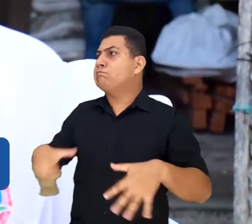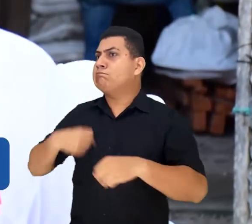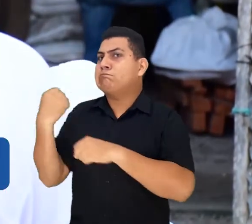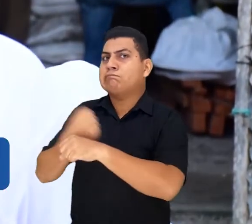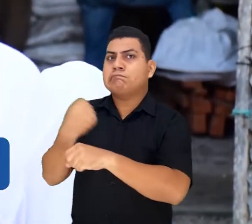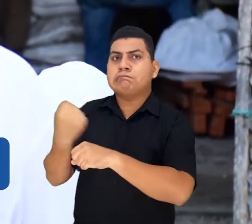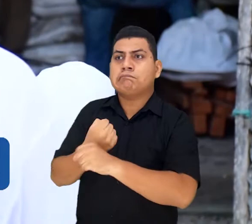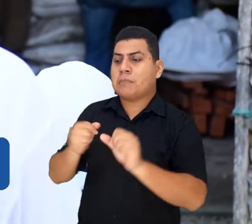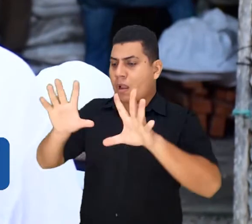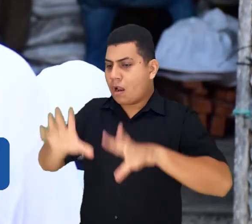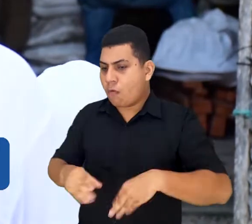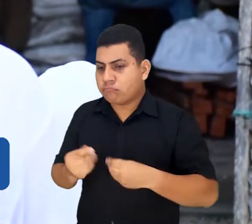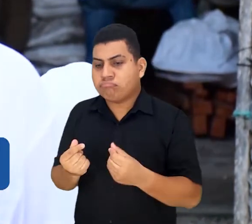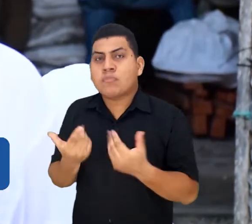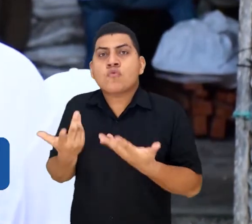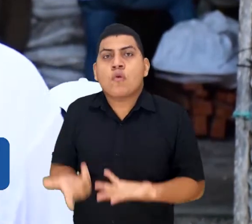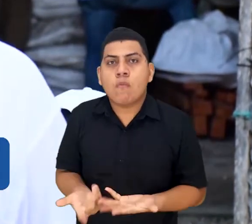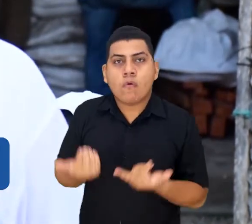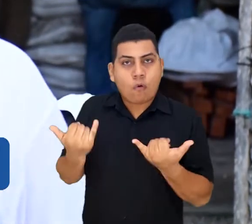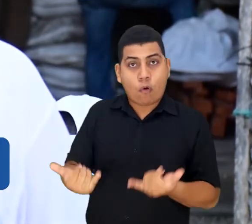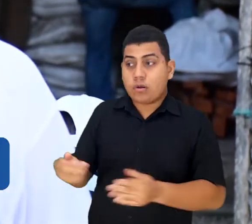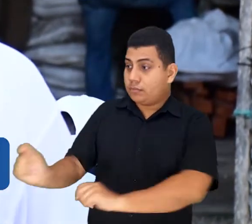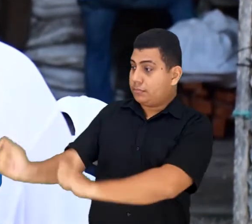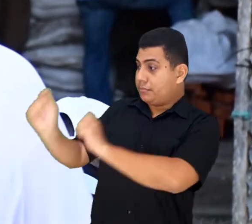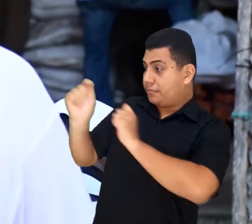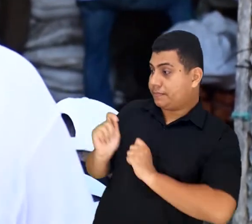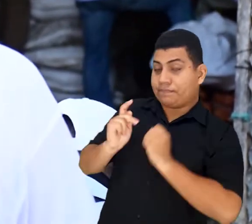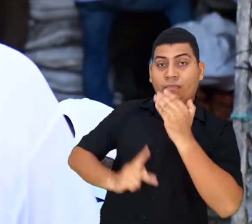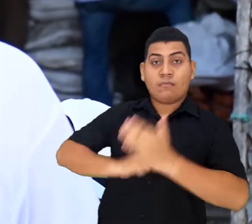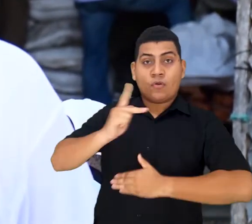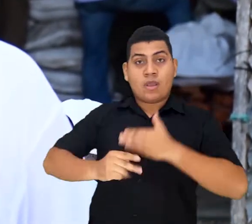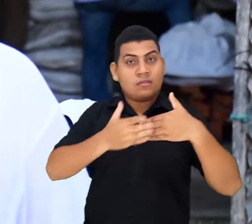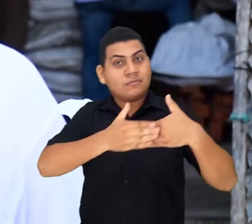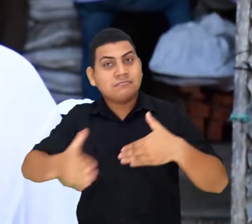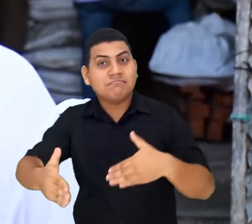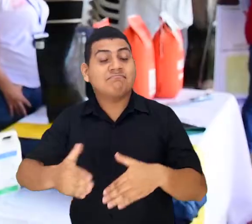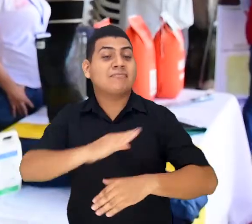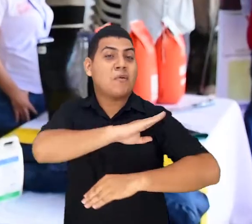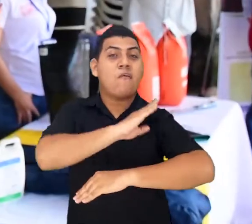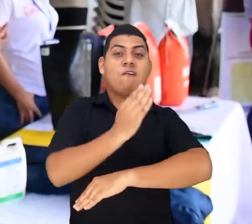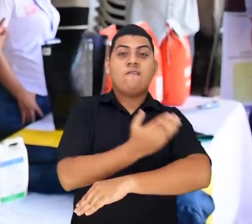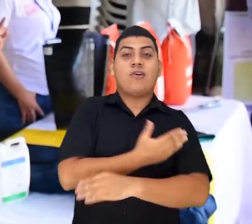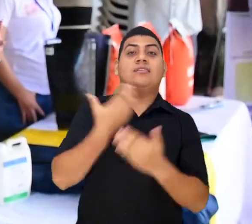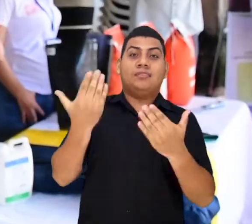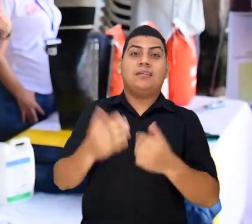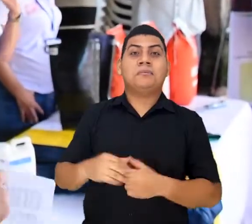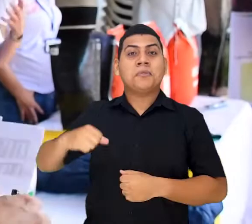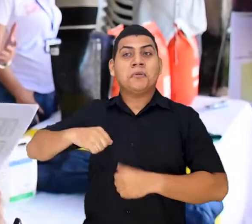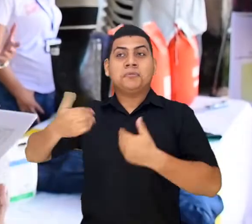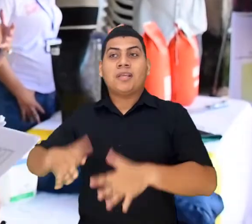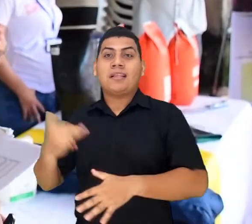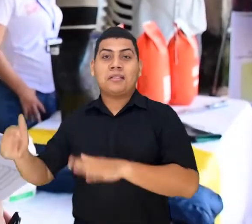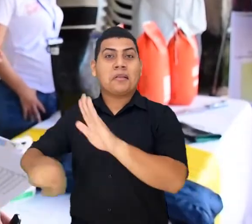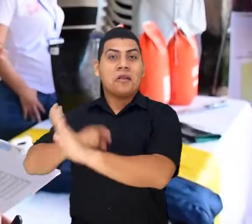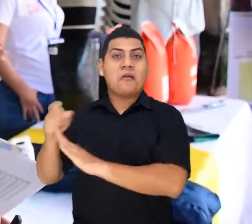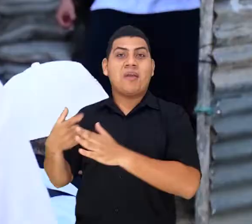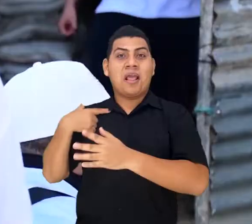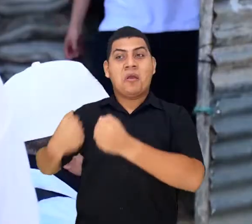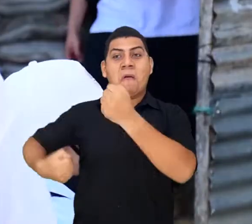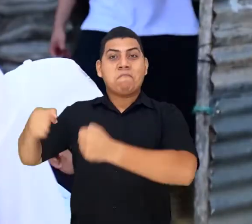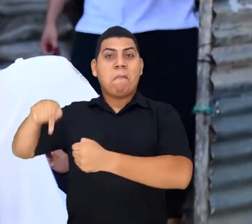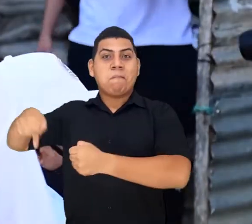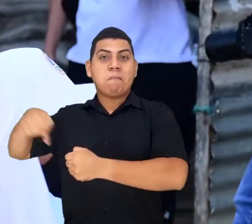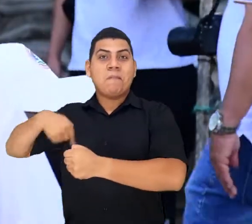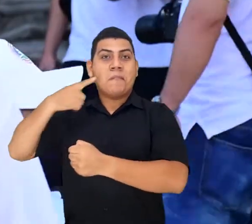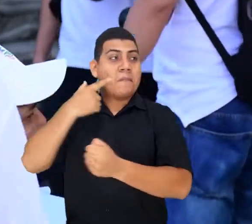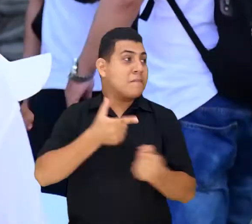muy importante. Con este proyecto empezamos con fuerzas para seguir adelante. Ya tengo el tractor ahí disponible